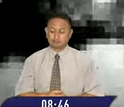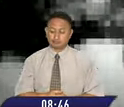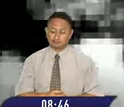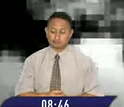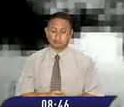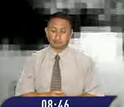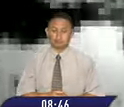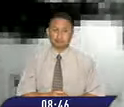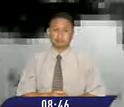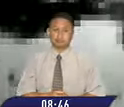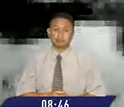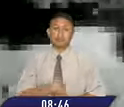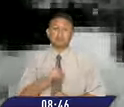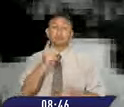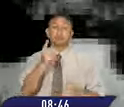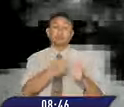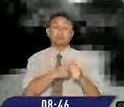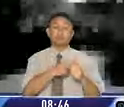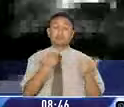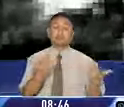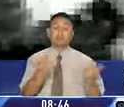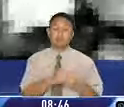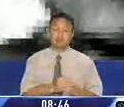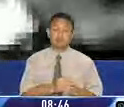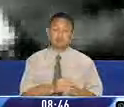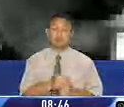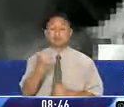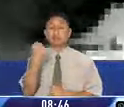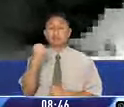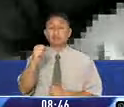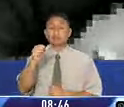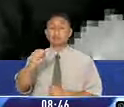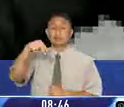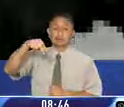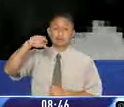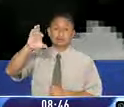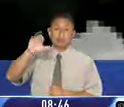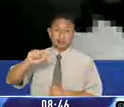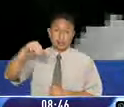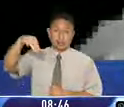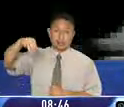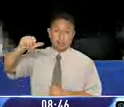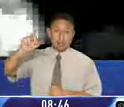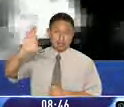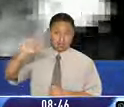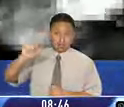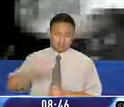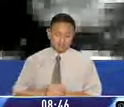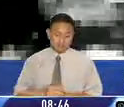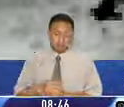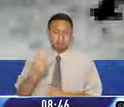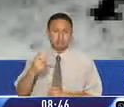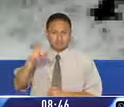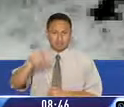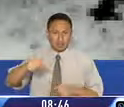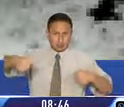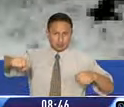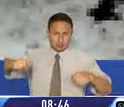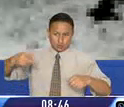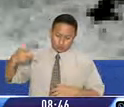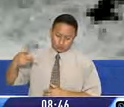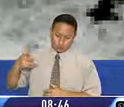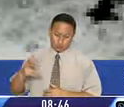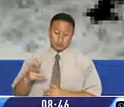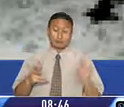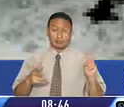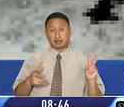El primer hecho violento sucedió en el sector de Santa Marta, al sur de la ciudad. Presuntamente 2 sujetos a bordo de una motocicleta sorprendieron a la pareja